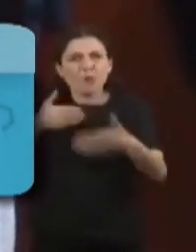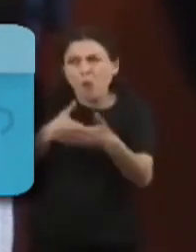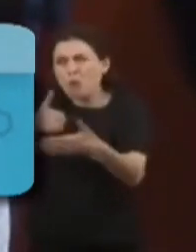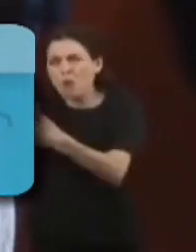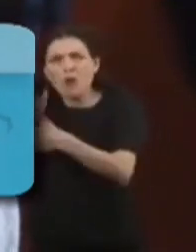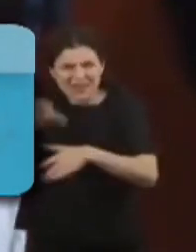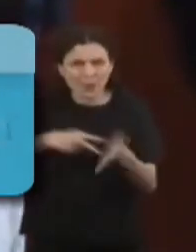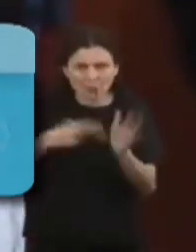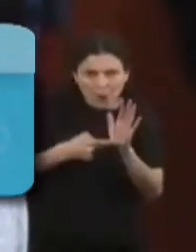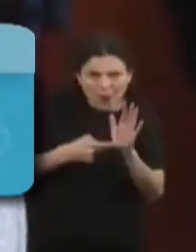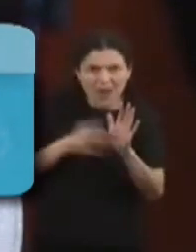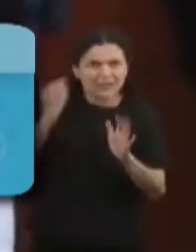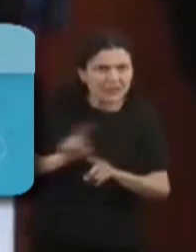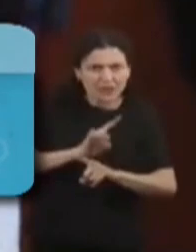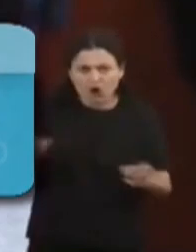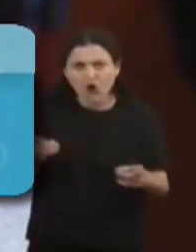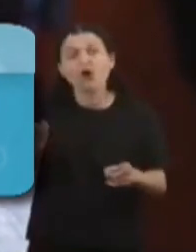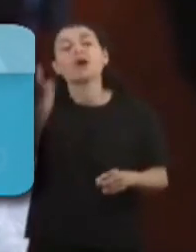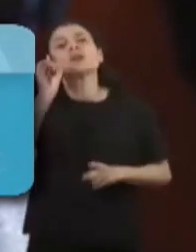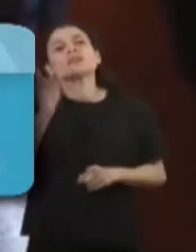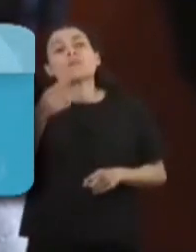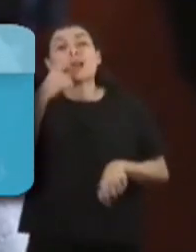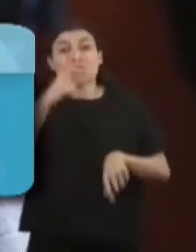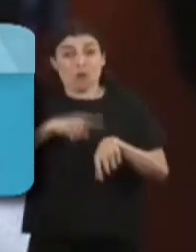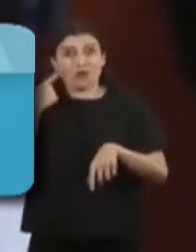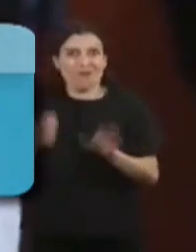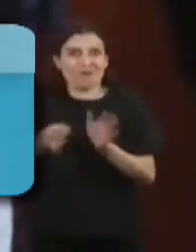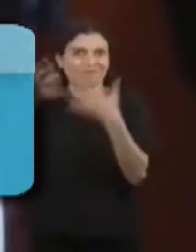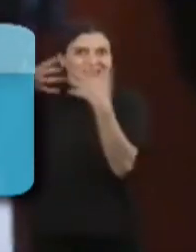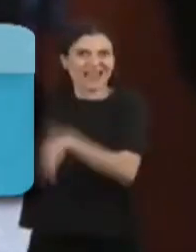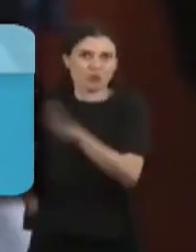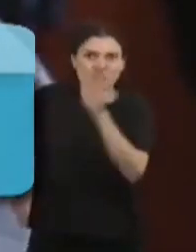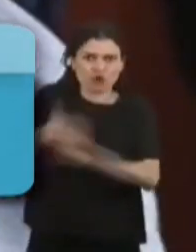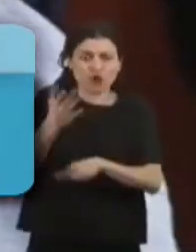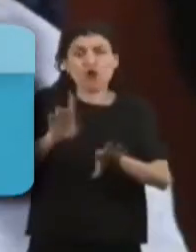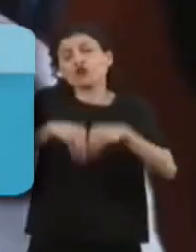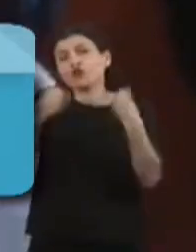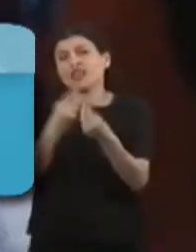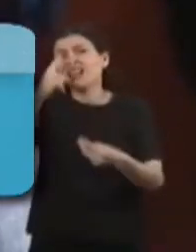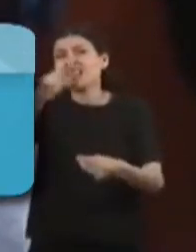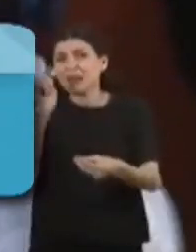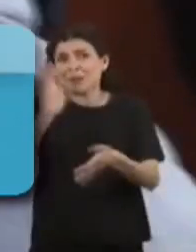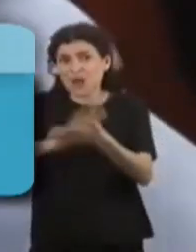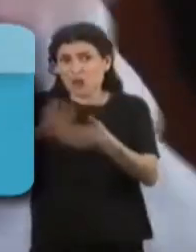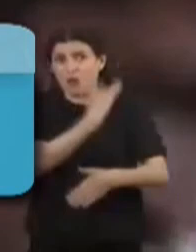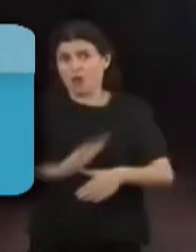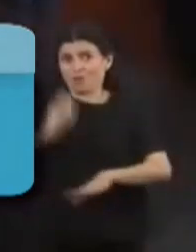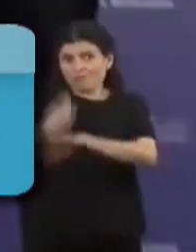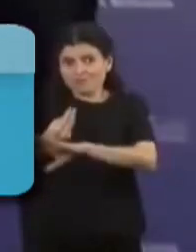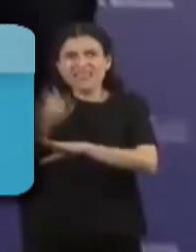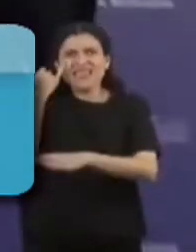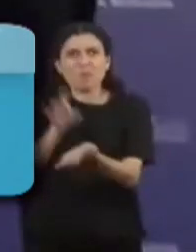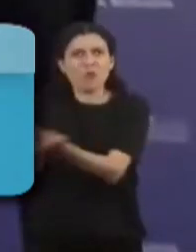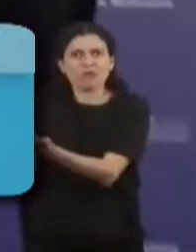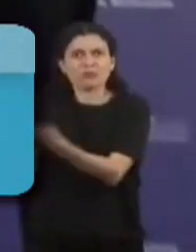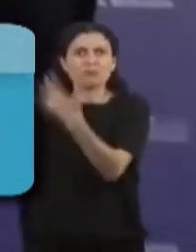y también qué repercusión creen que puede tener esta salida del jefe a 7 meses de iniciar el gobierno. Gracias.